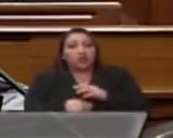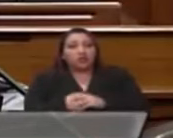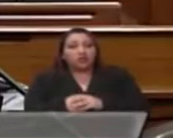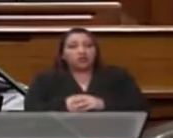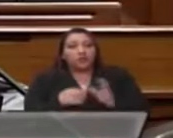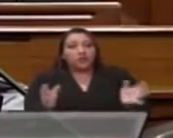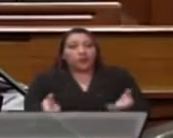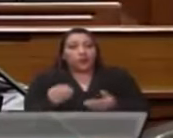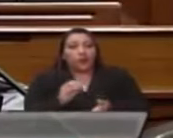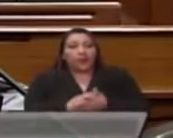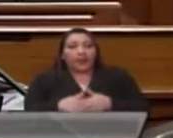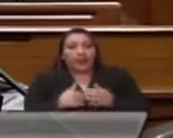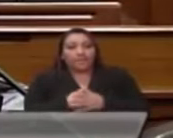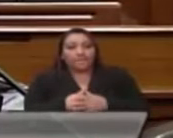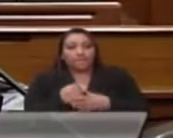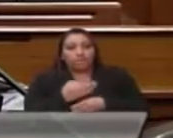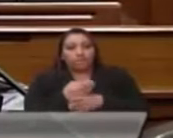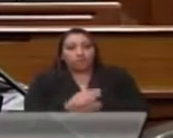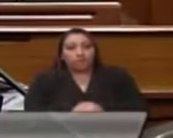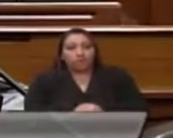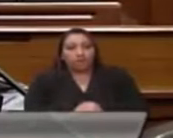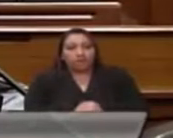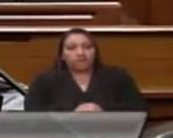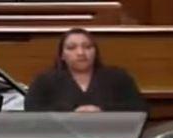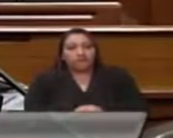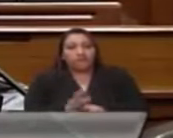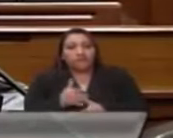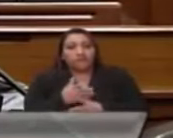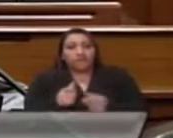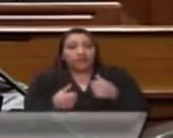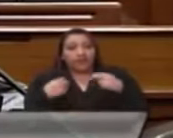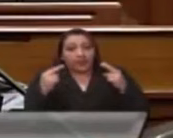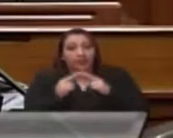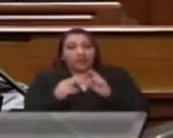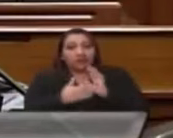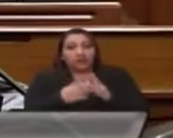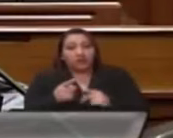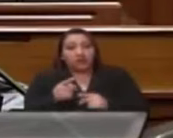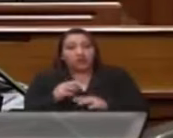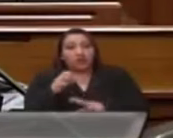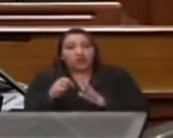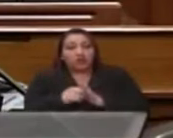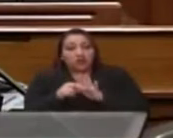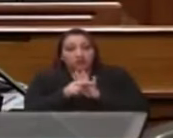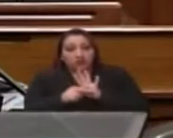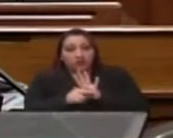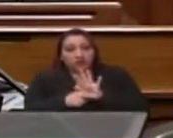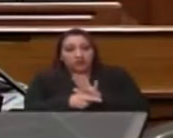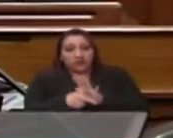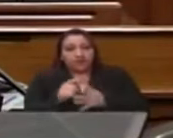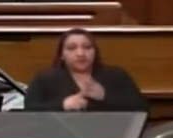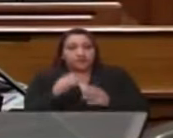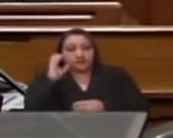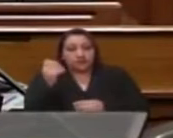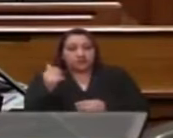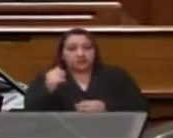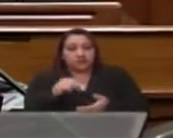promoviendo e implementando una serie de medidas, entre las cuales se encuentra la presentación de un proyecto normativo que